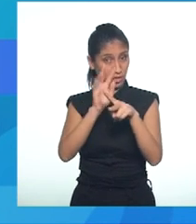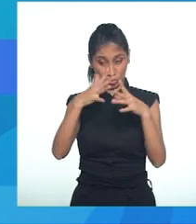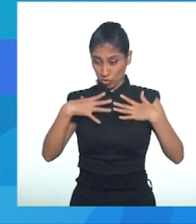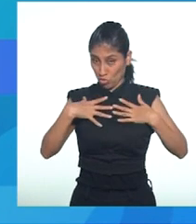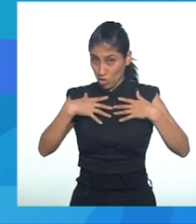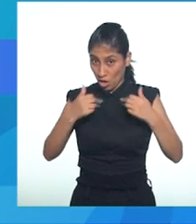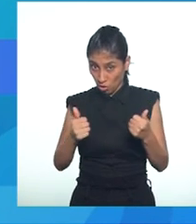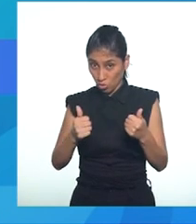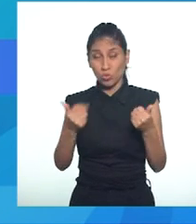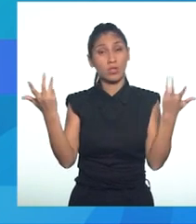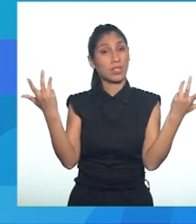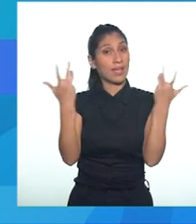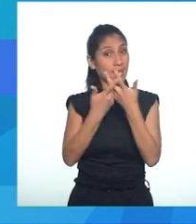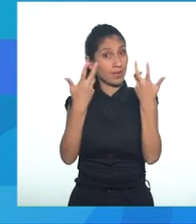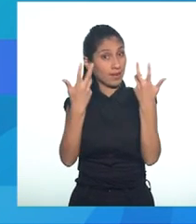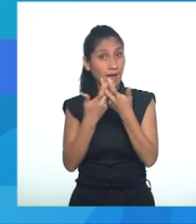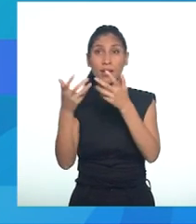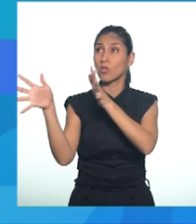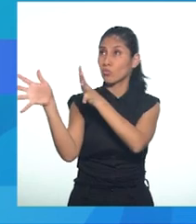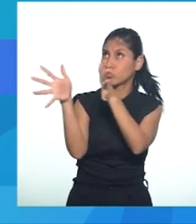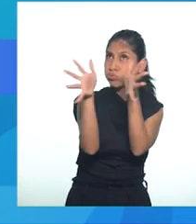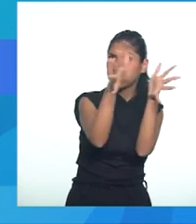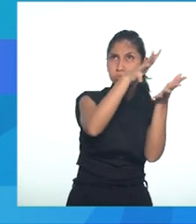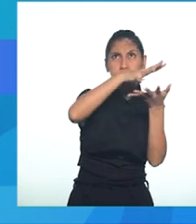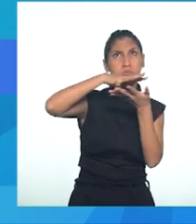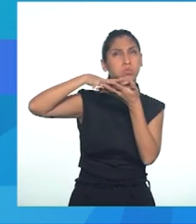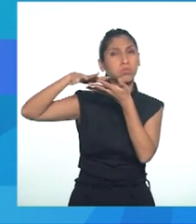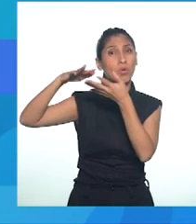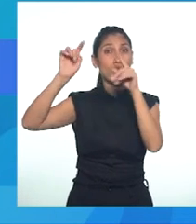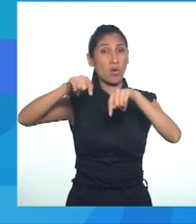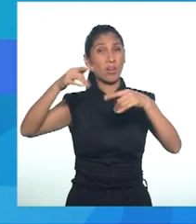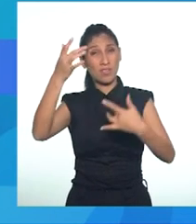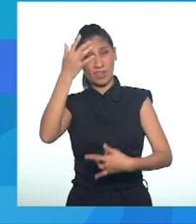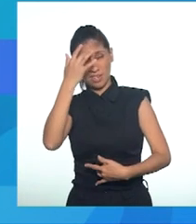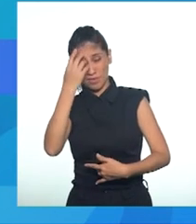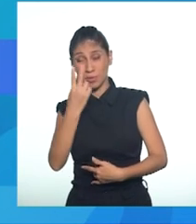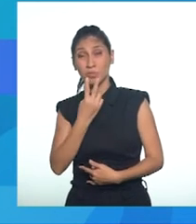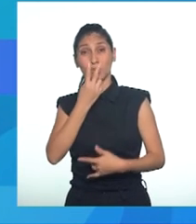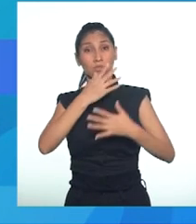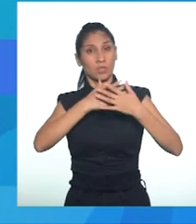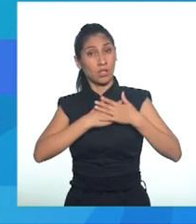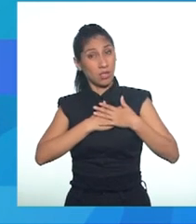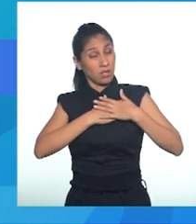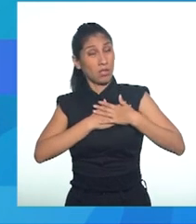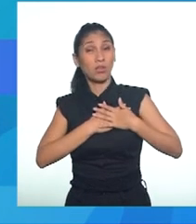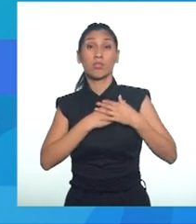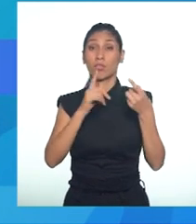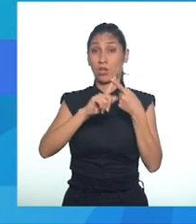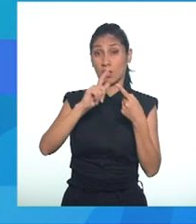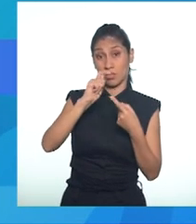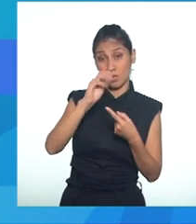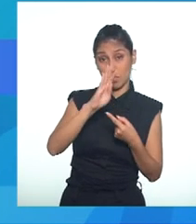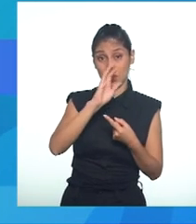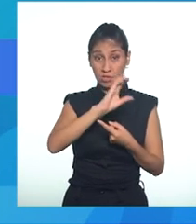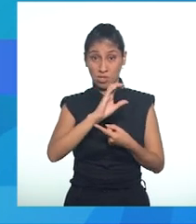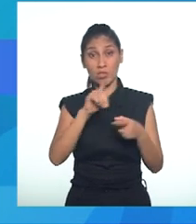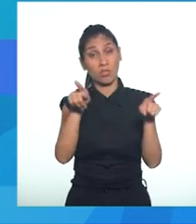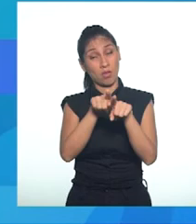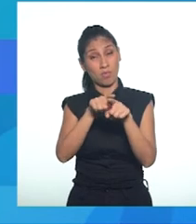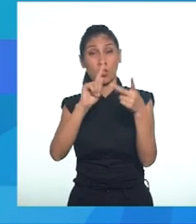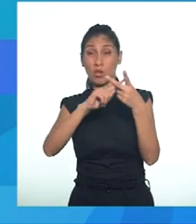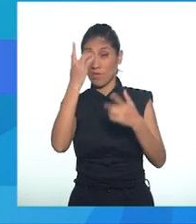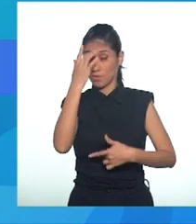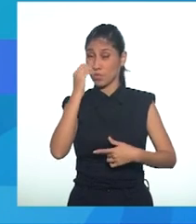familia en relación armoniosa con el ambiente frente a enfermedades respiratorias y la tuberculosis pulmonar en el contexto de la